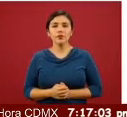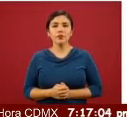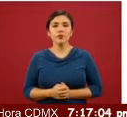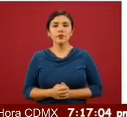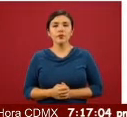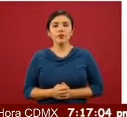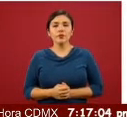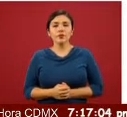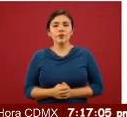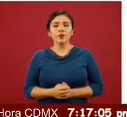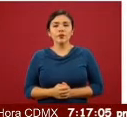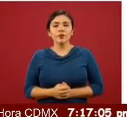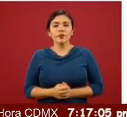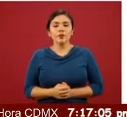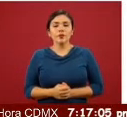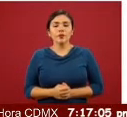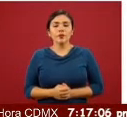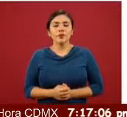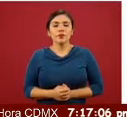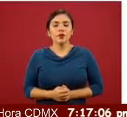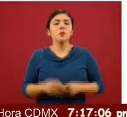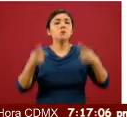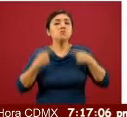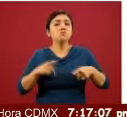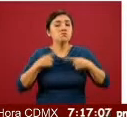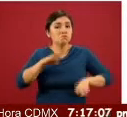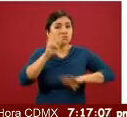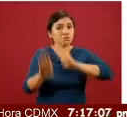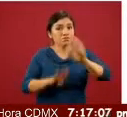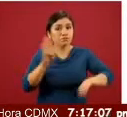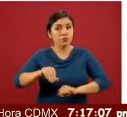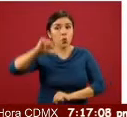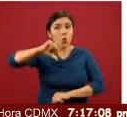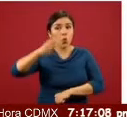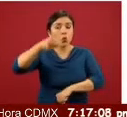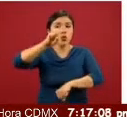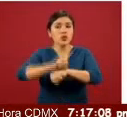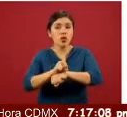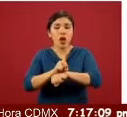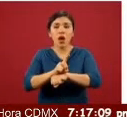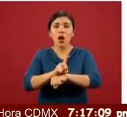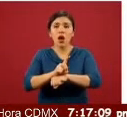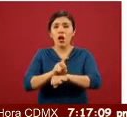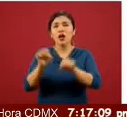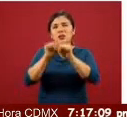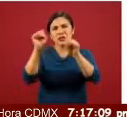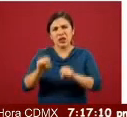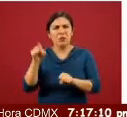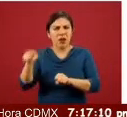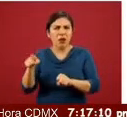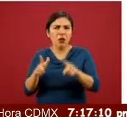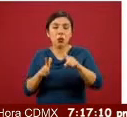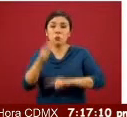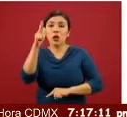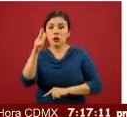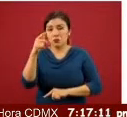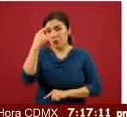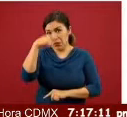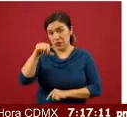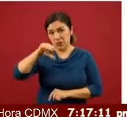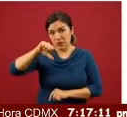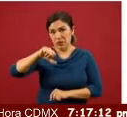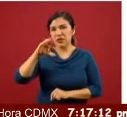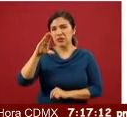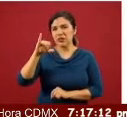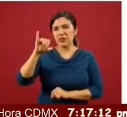Correcto, son las defunciones que el día de hoy, al corte del sistema informático que es el CISBER,